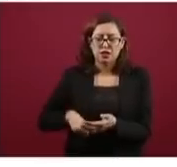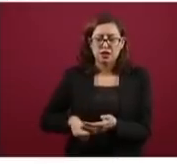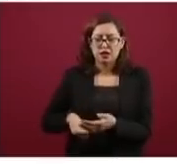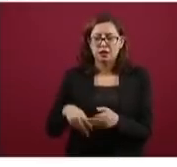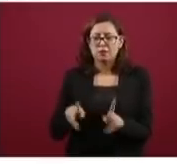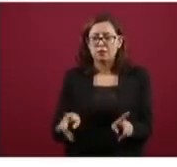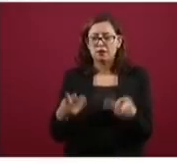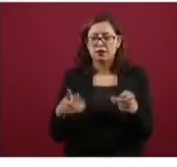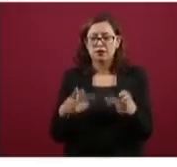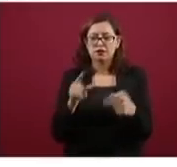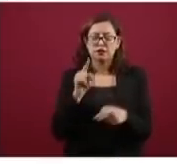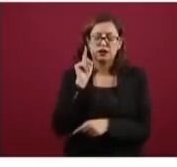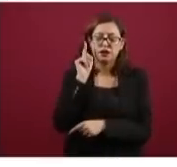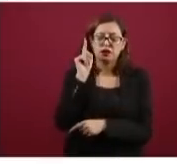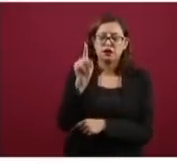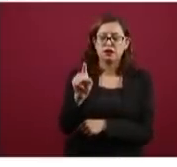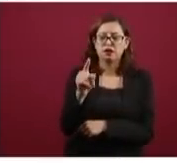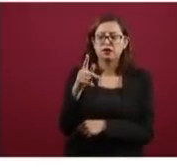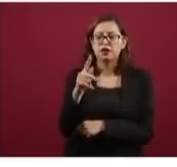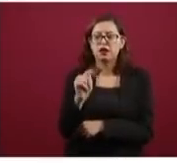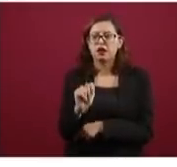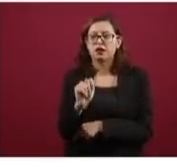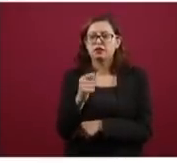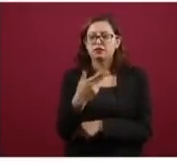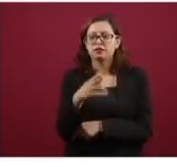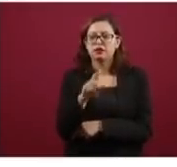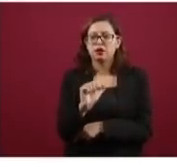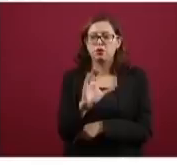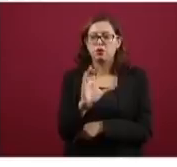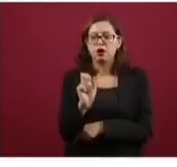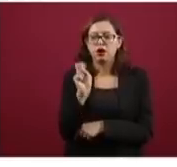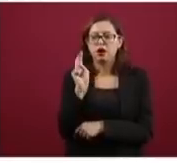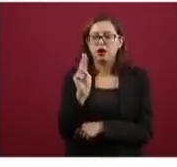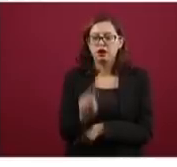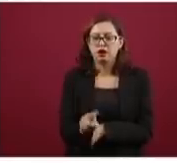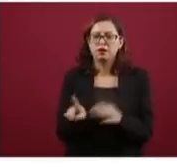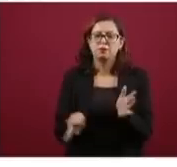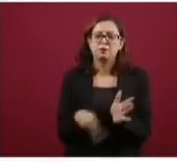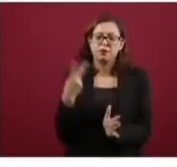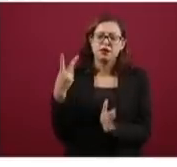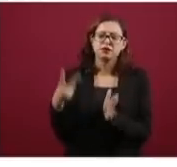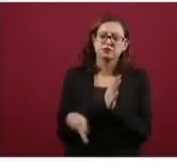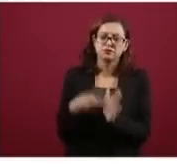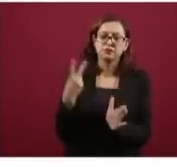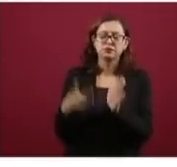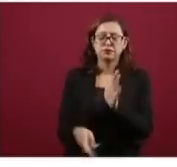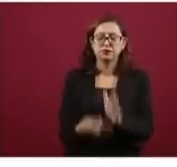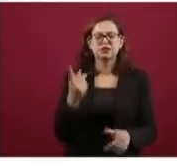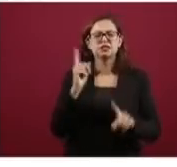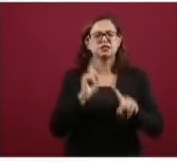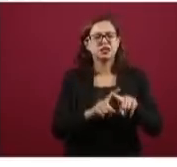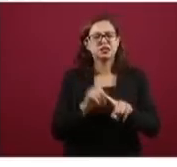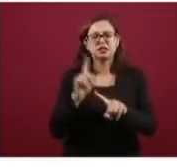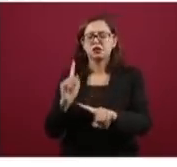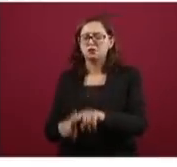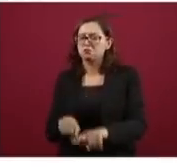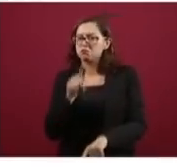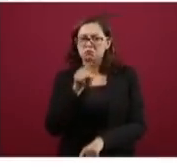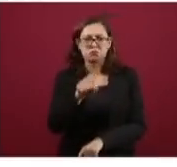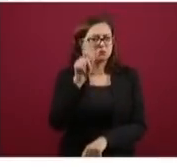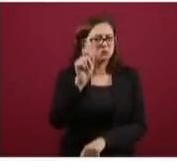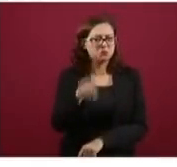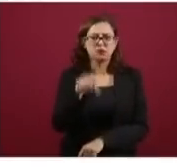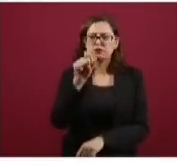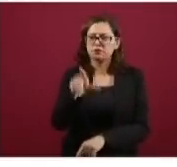tiene central de abastos tehuacán que varias veces a lo largo de este ejercicio de quién es quién en los precios ha salido como el más